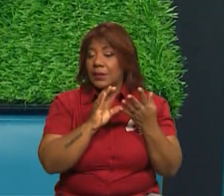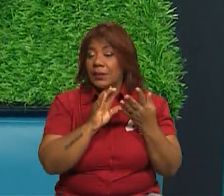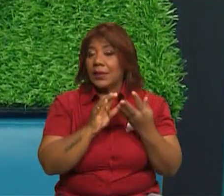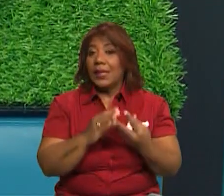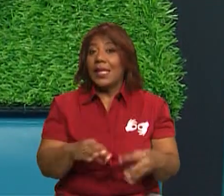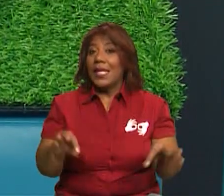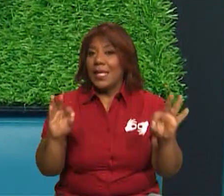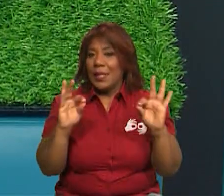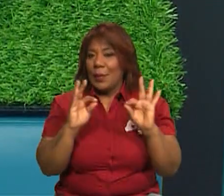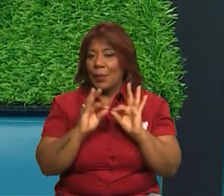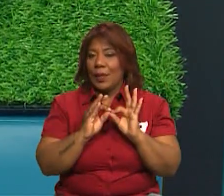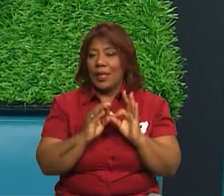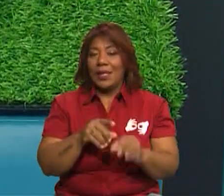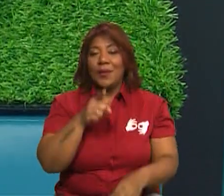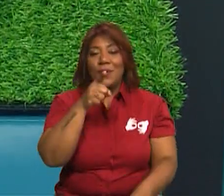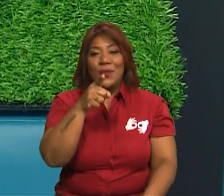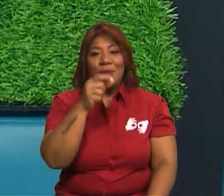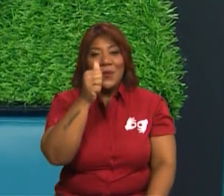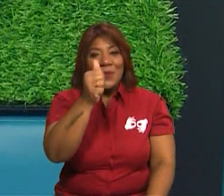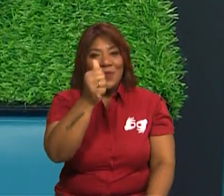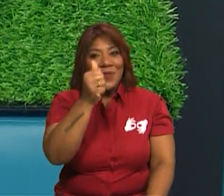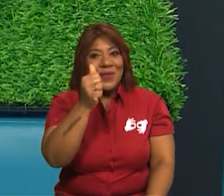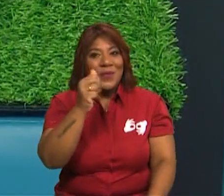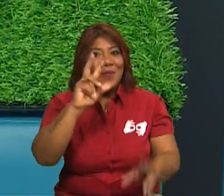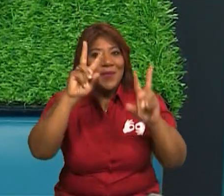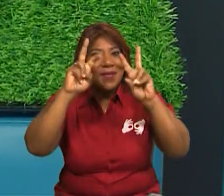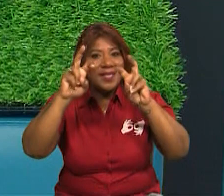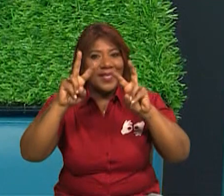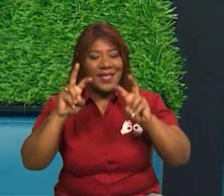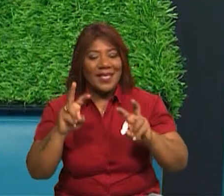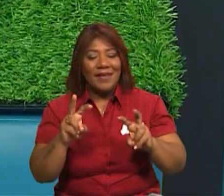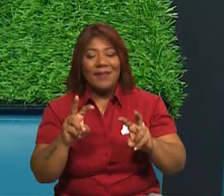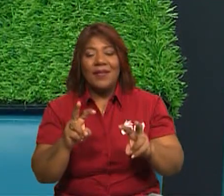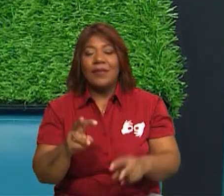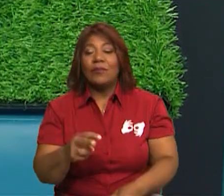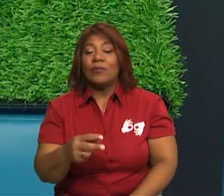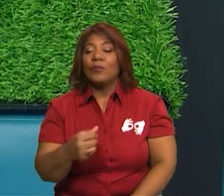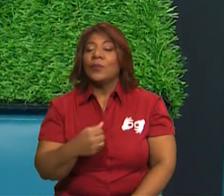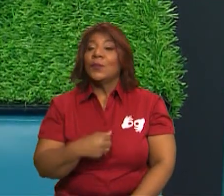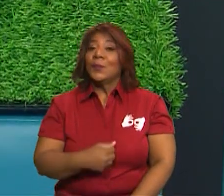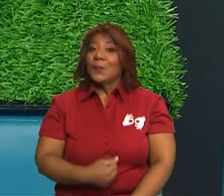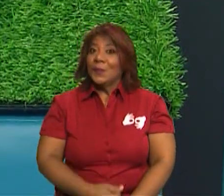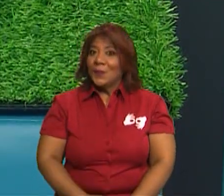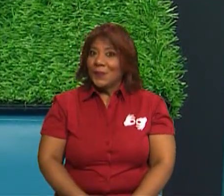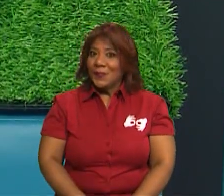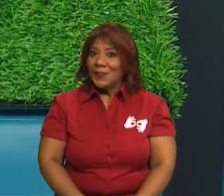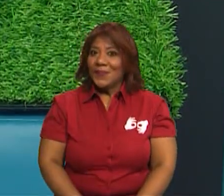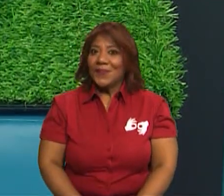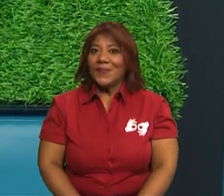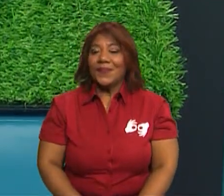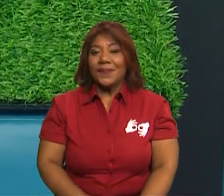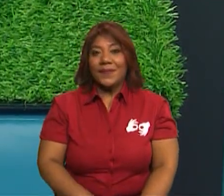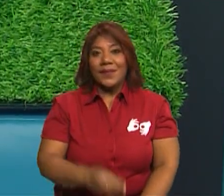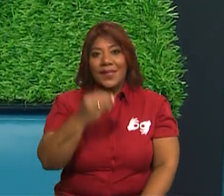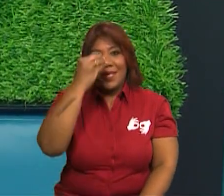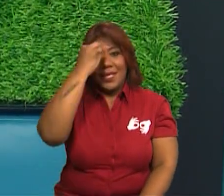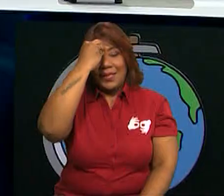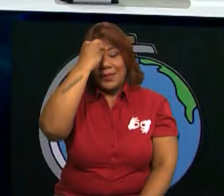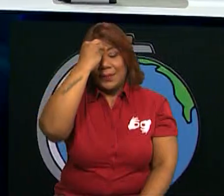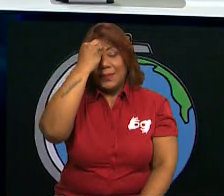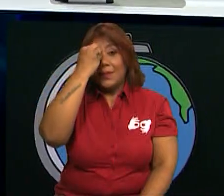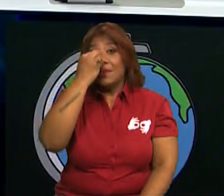para realizar una autoevaluación, ya que es el evaluarse uno mismo sobre lo